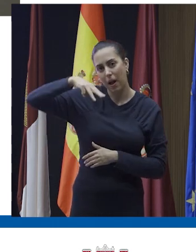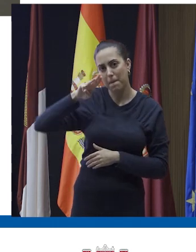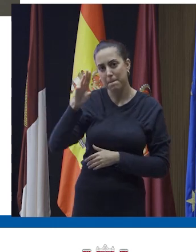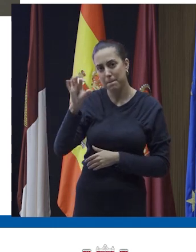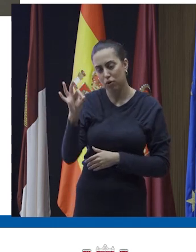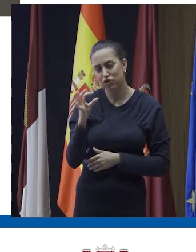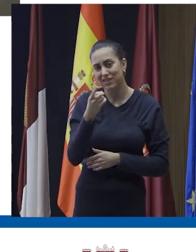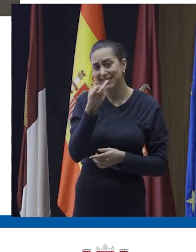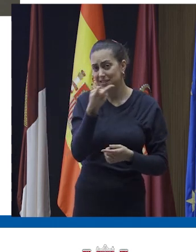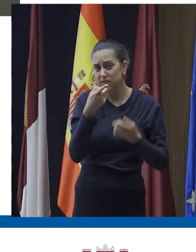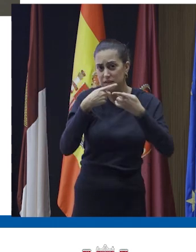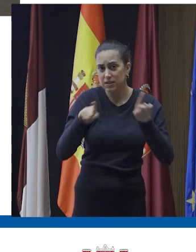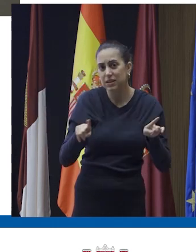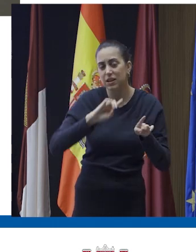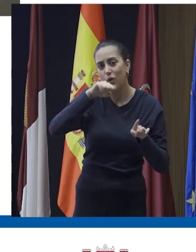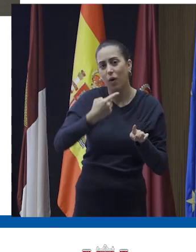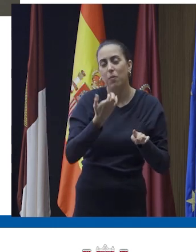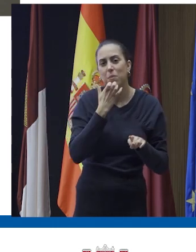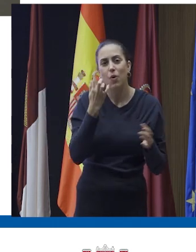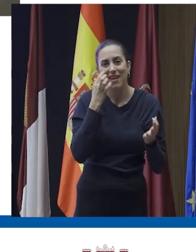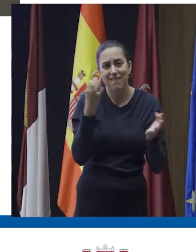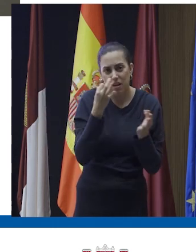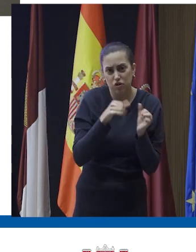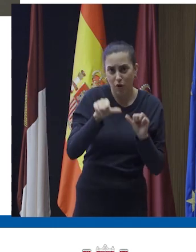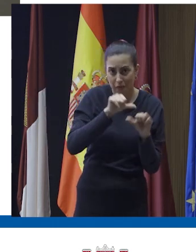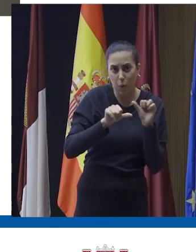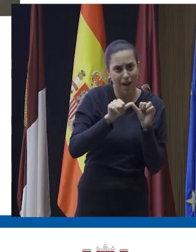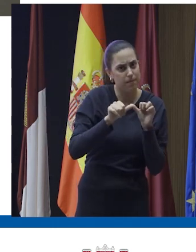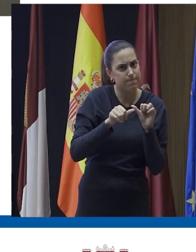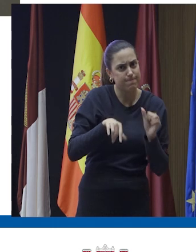la desventaja de que pueden existir riesgo de complicaciones durante la cirugía.